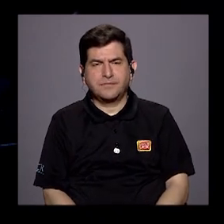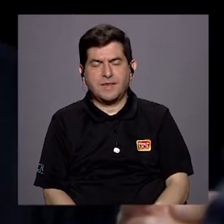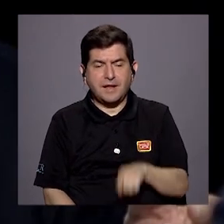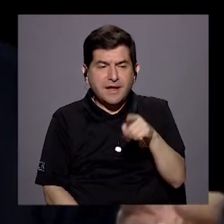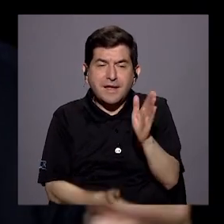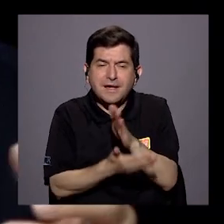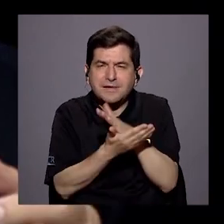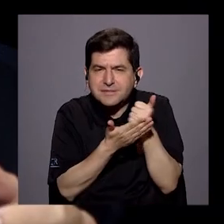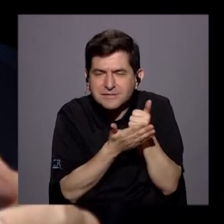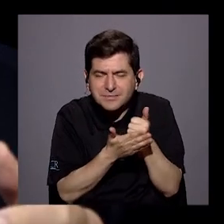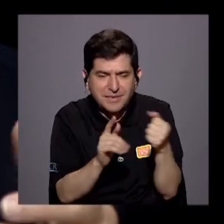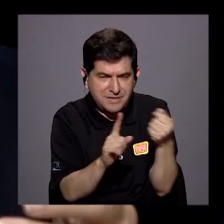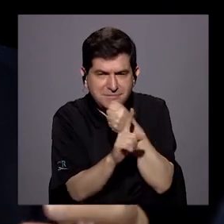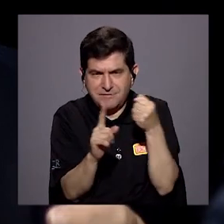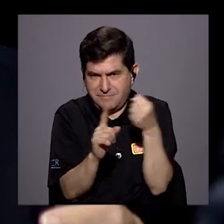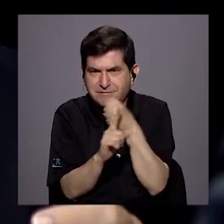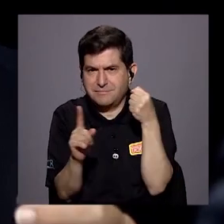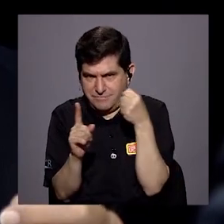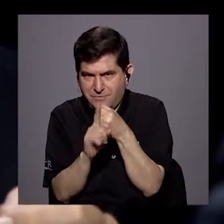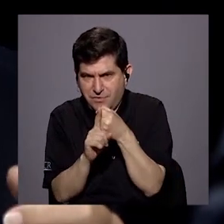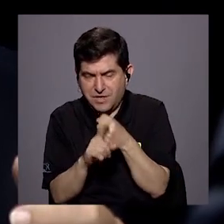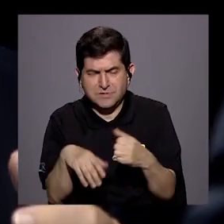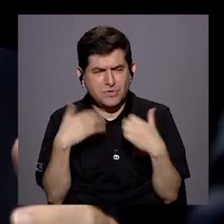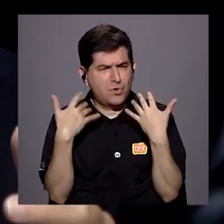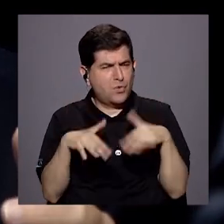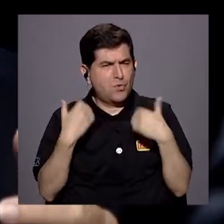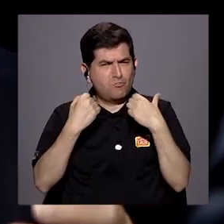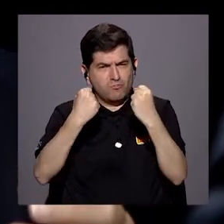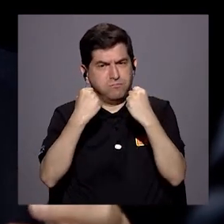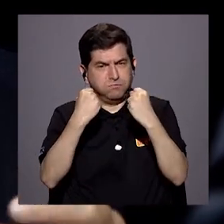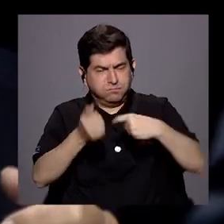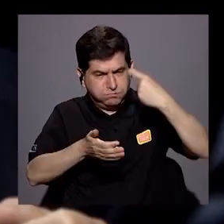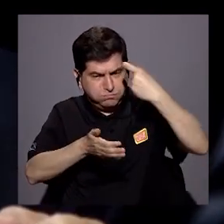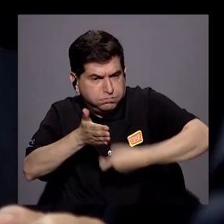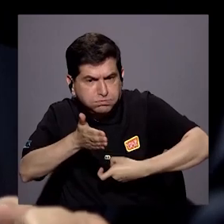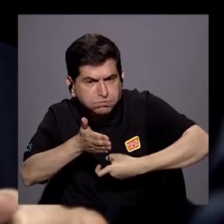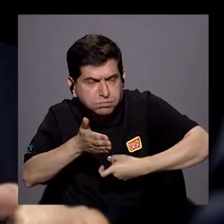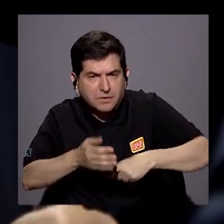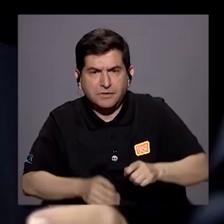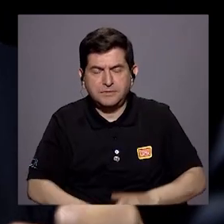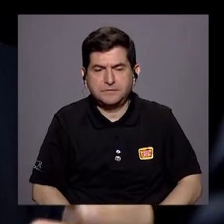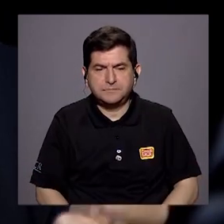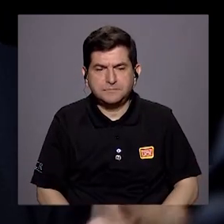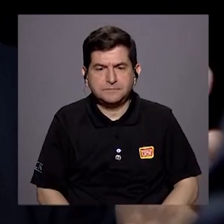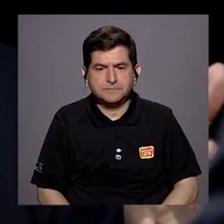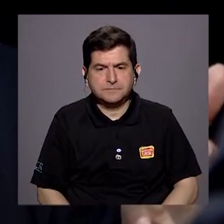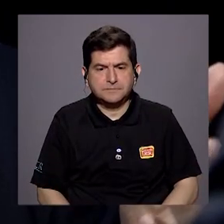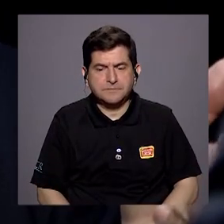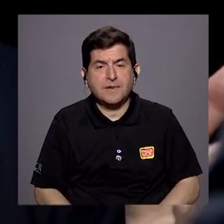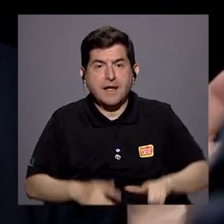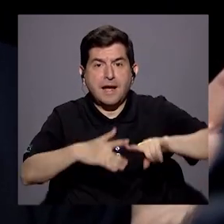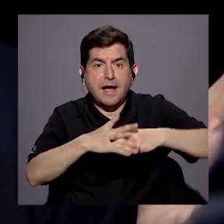bueno si vemos esa parte de la violencia que es una cosa muy fuerte muy dura a